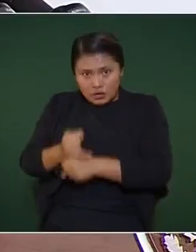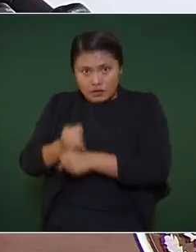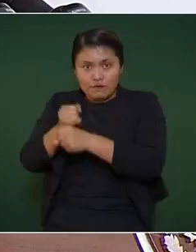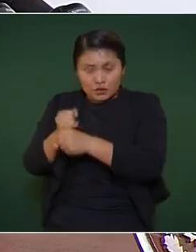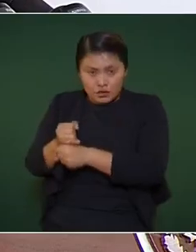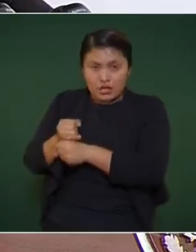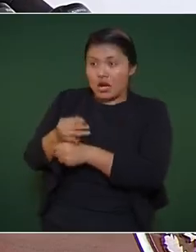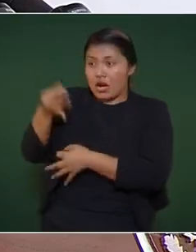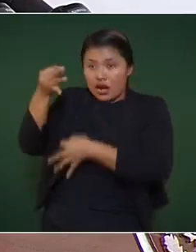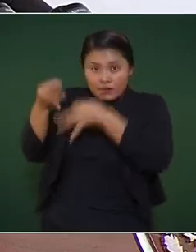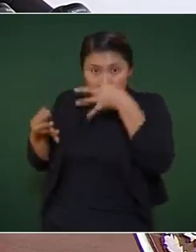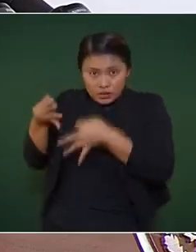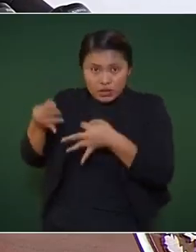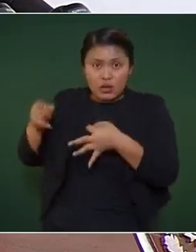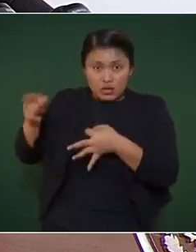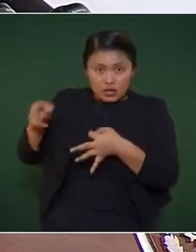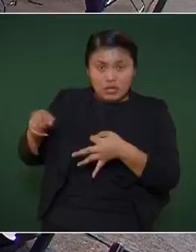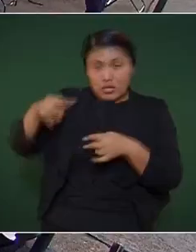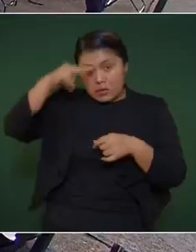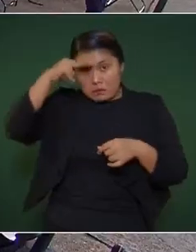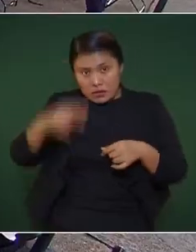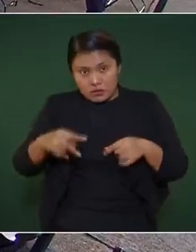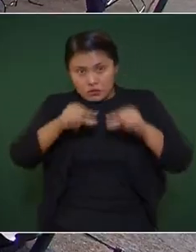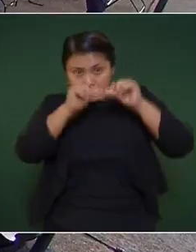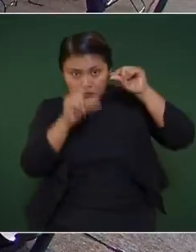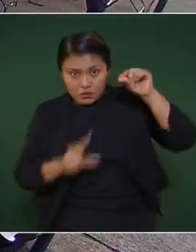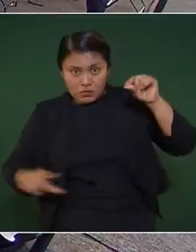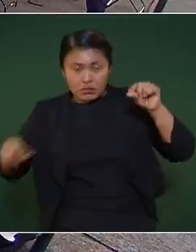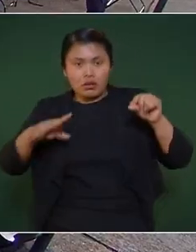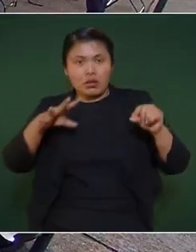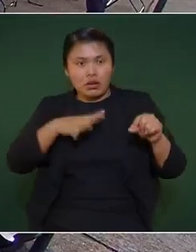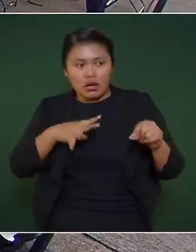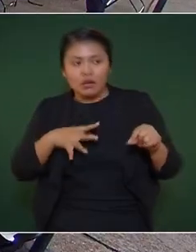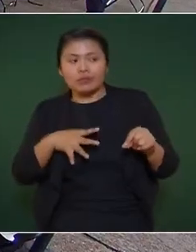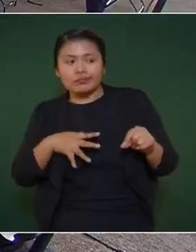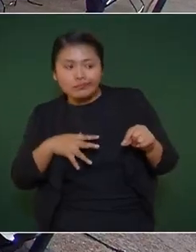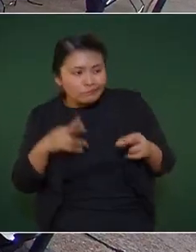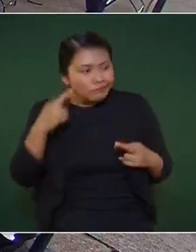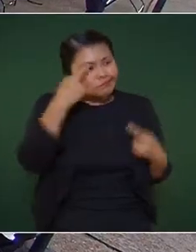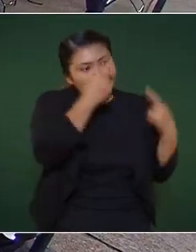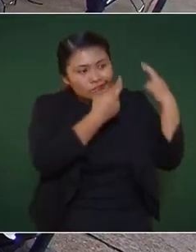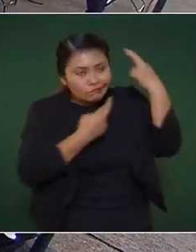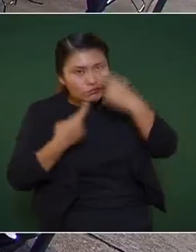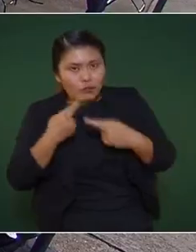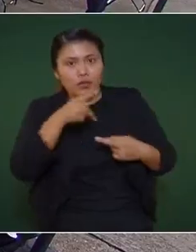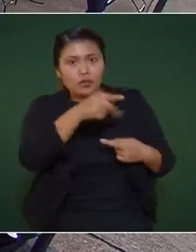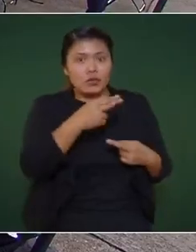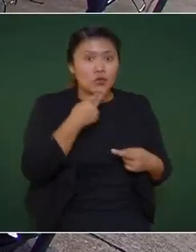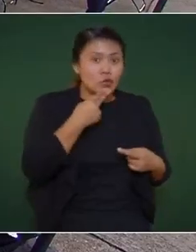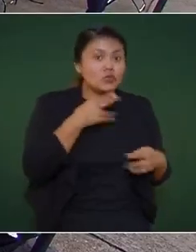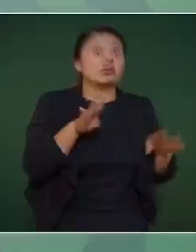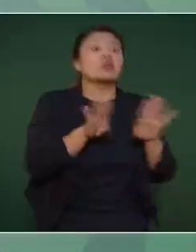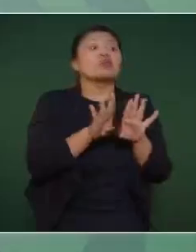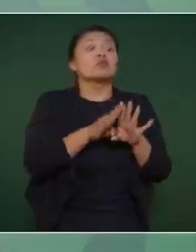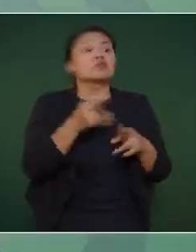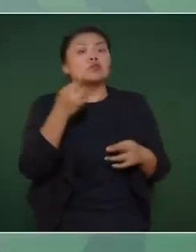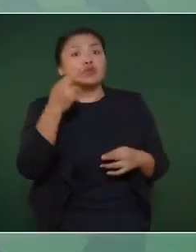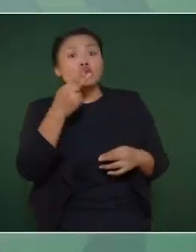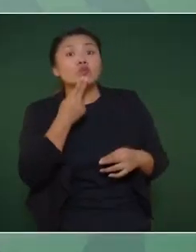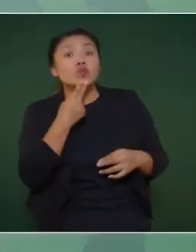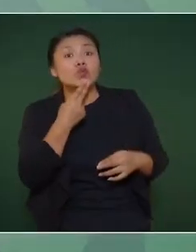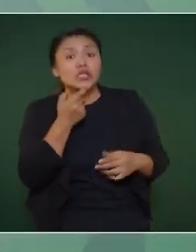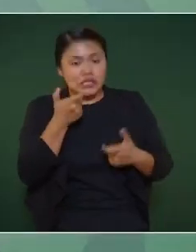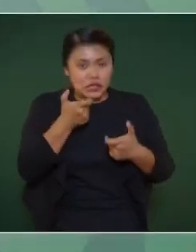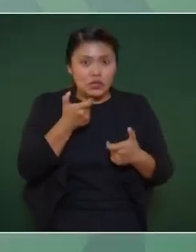Fiscalía General de la República de la utilización de esos recursos, que fueron muchos, más